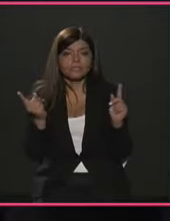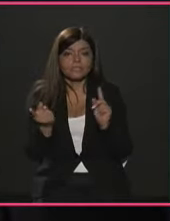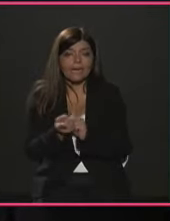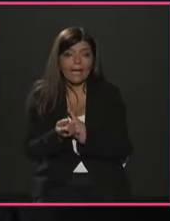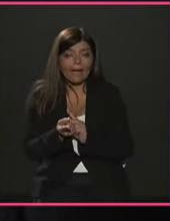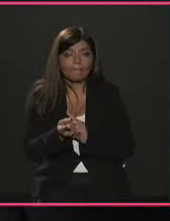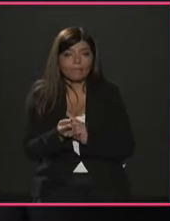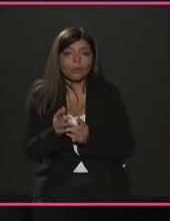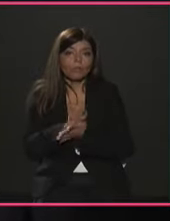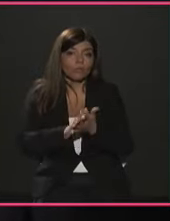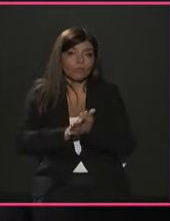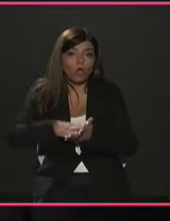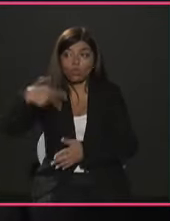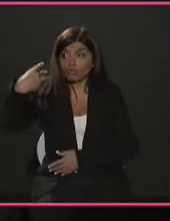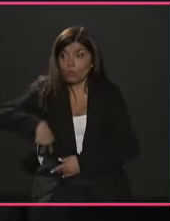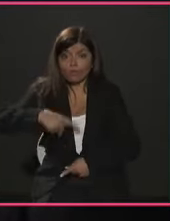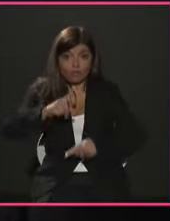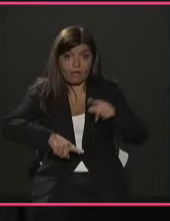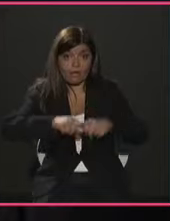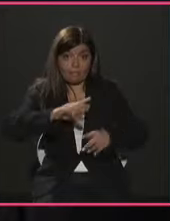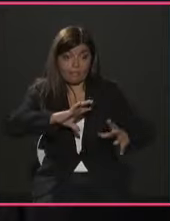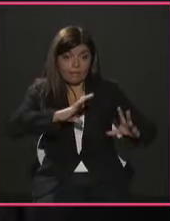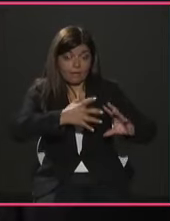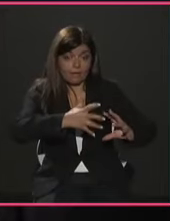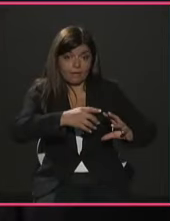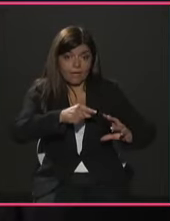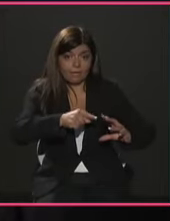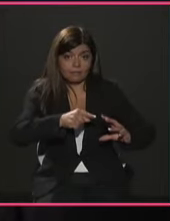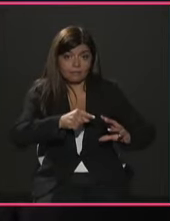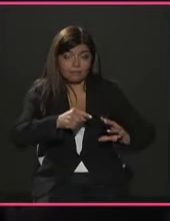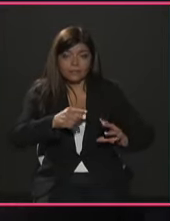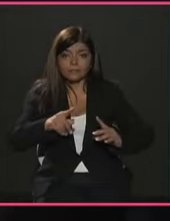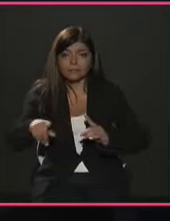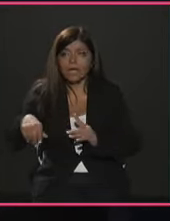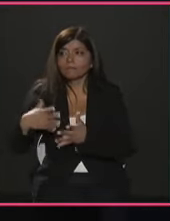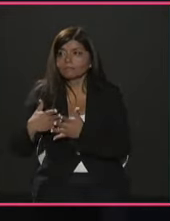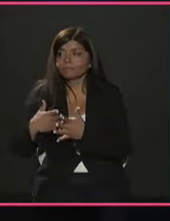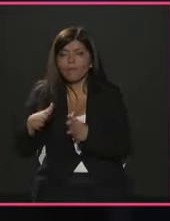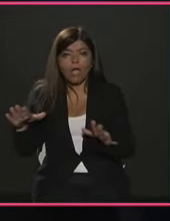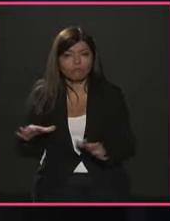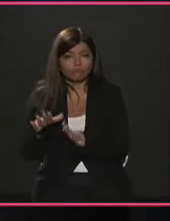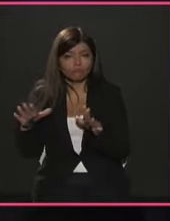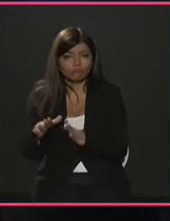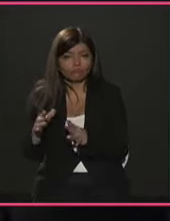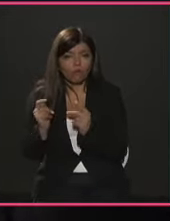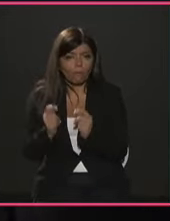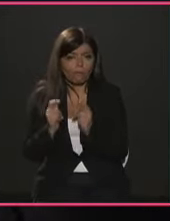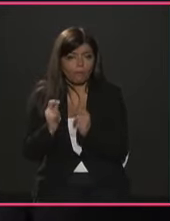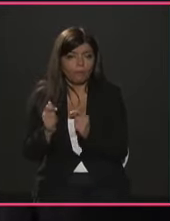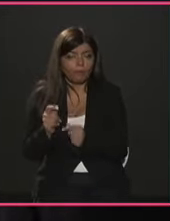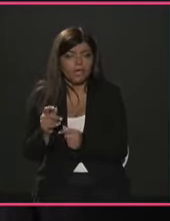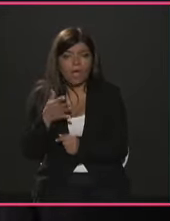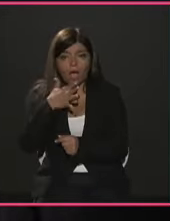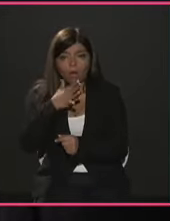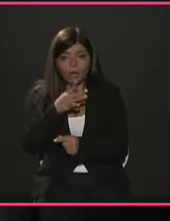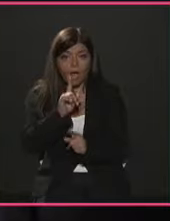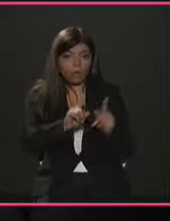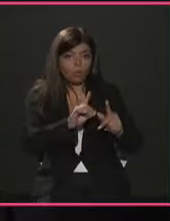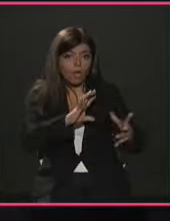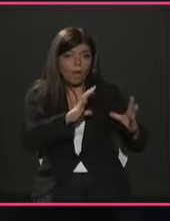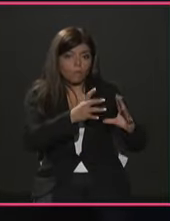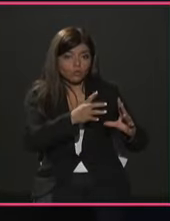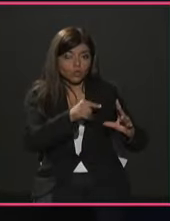de los dueños de las tierras la optimización del agua estamos presenciando en algunas partes del mundo donde la